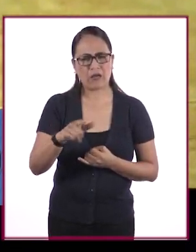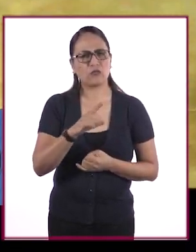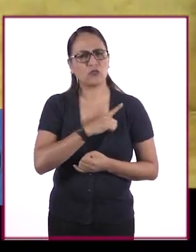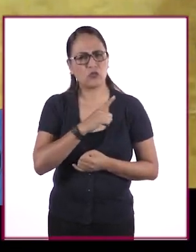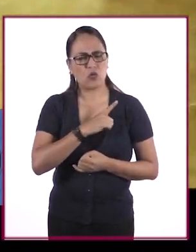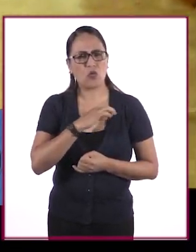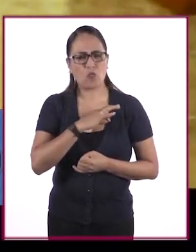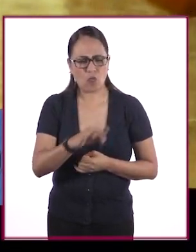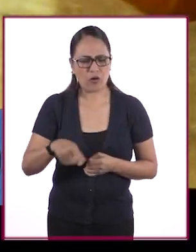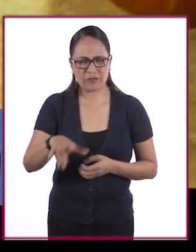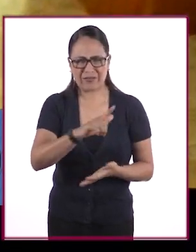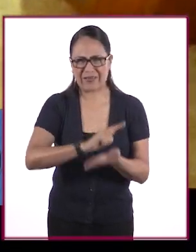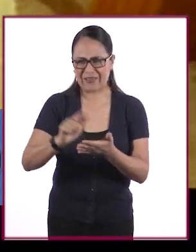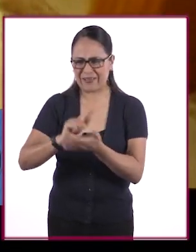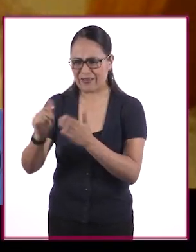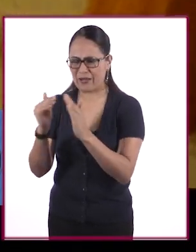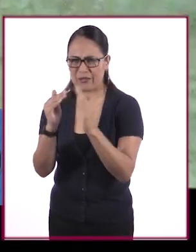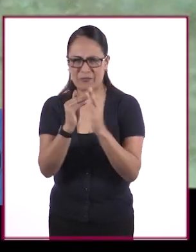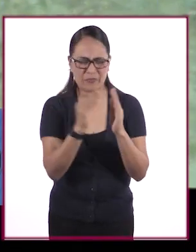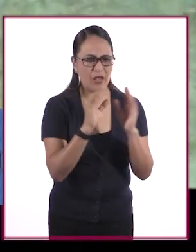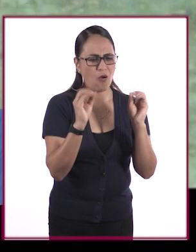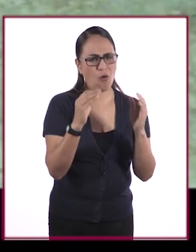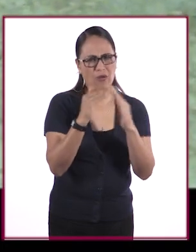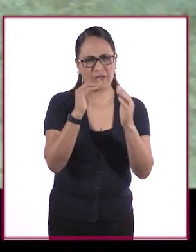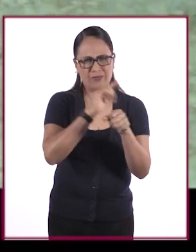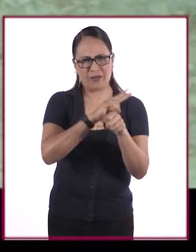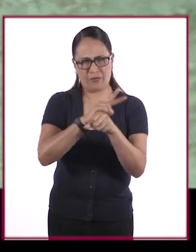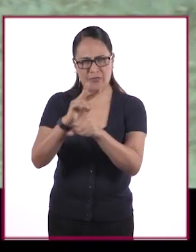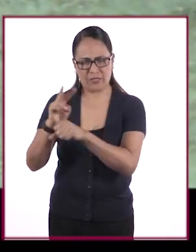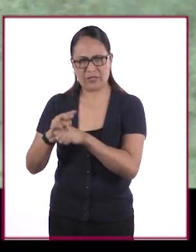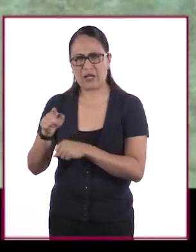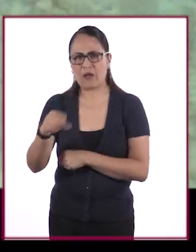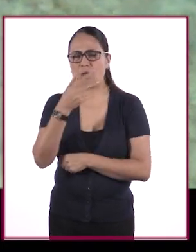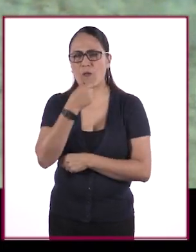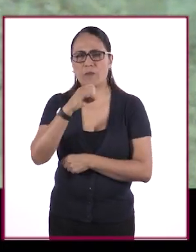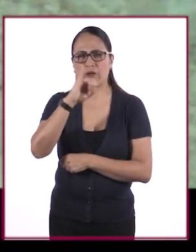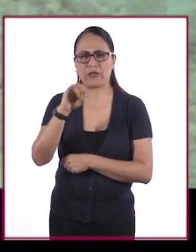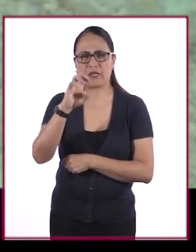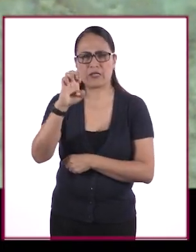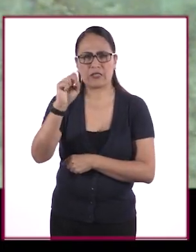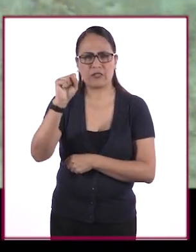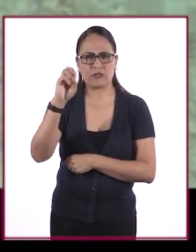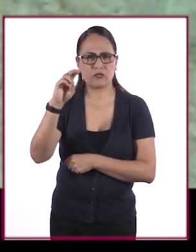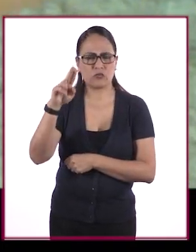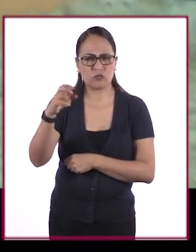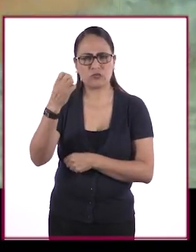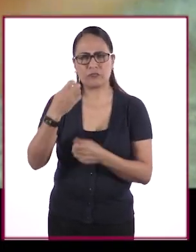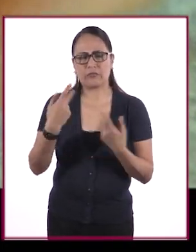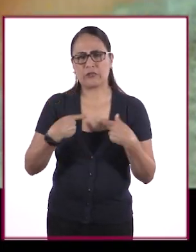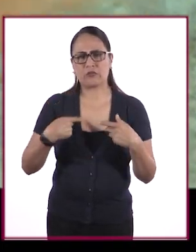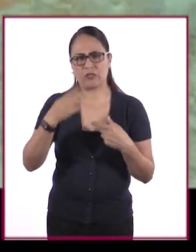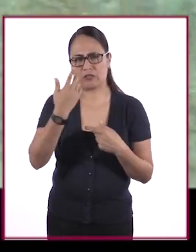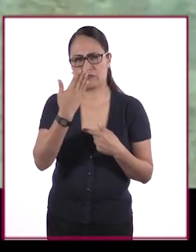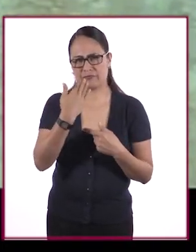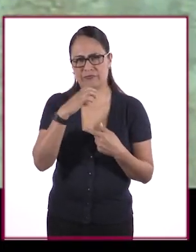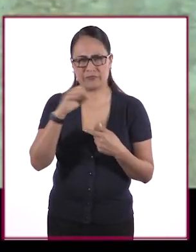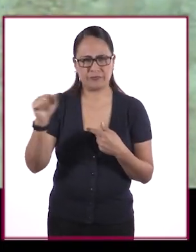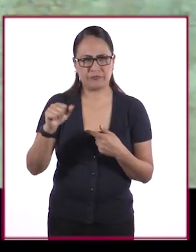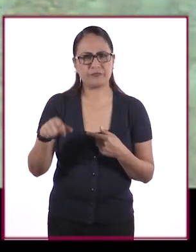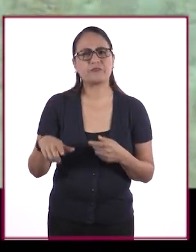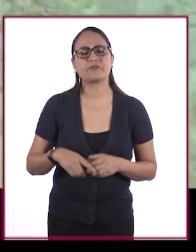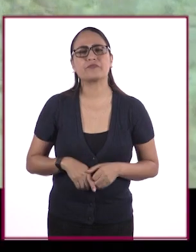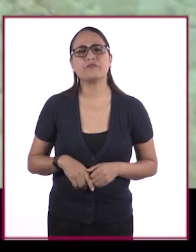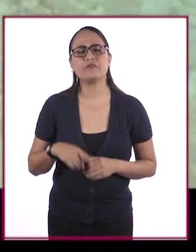capaces de aspirar o limpiar pisos y vigilar nuestras casas. Para Jesús Savage, especialista en robótica, los más especializados requieren